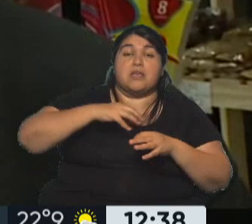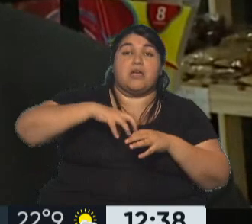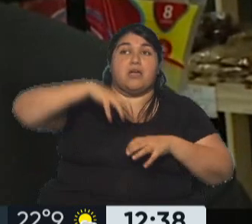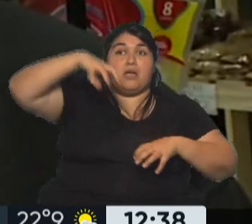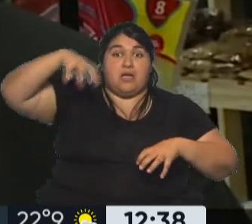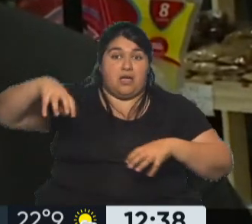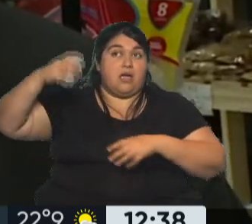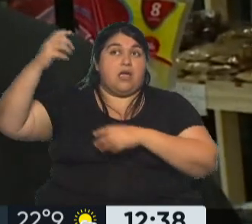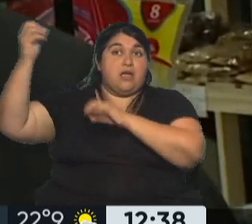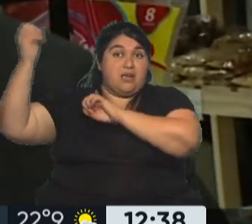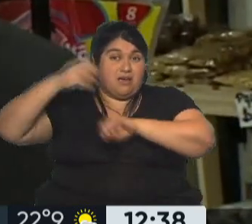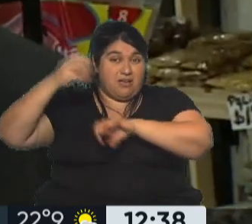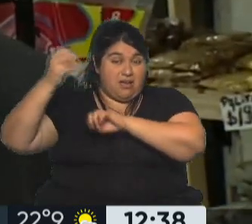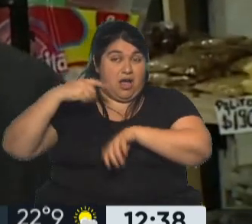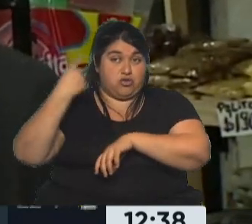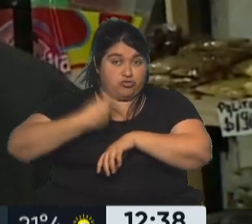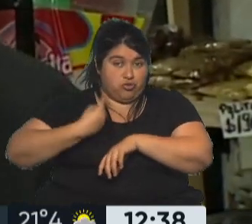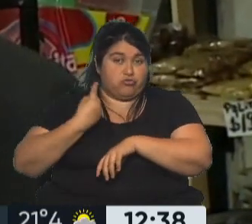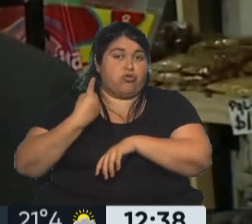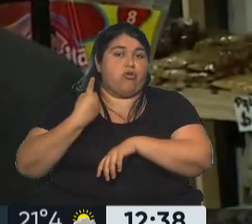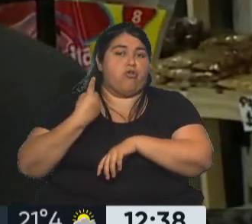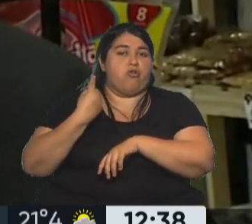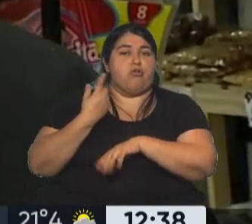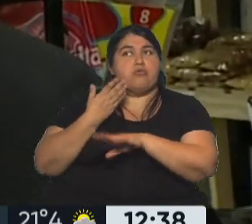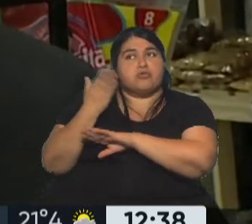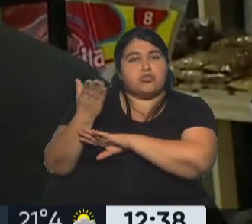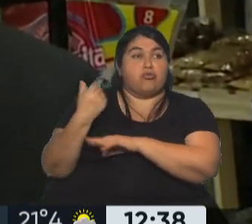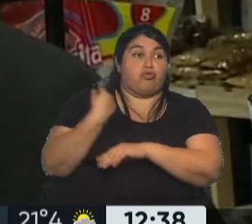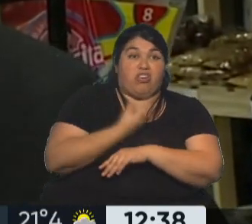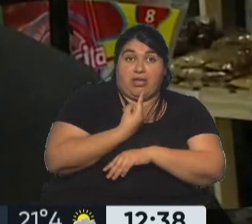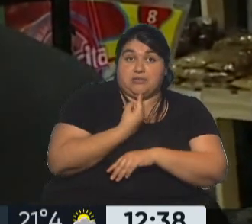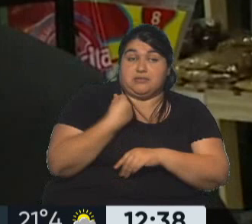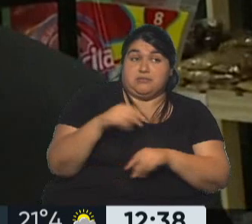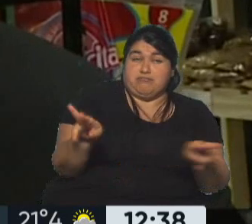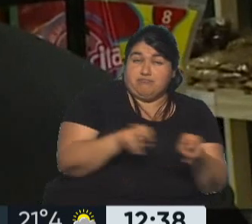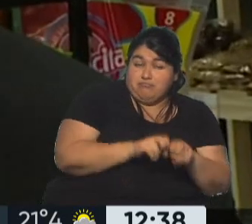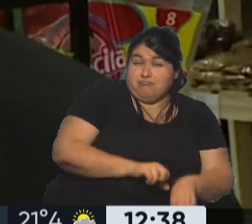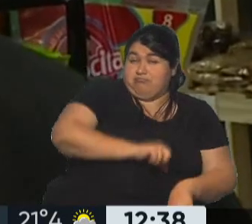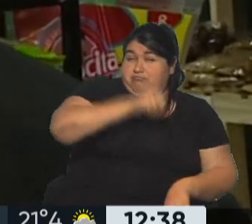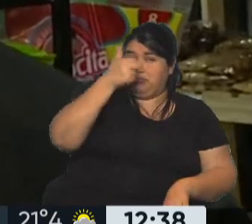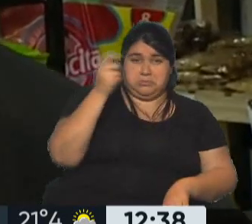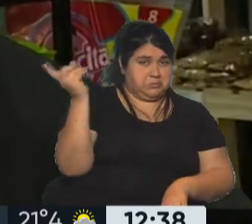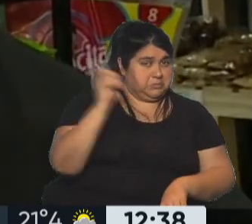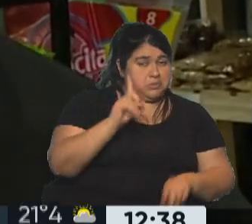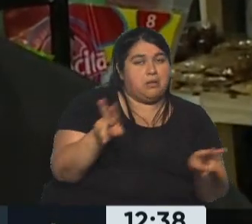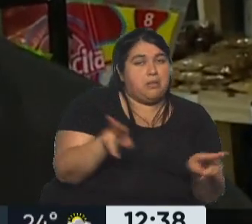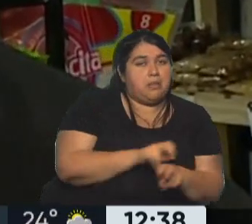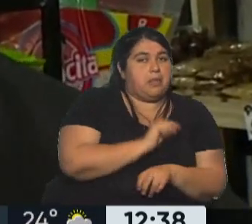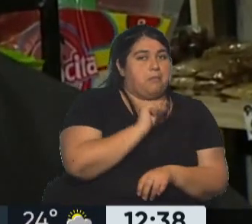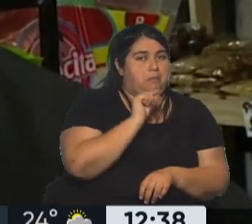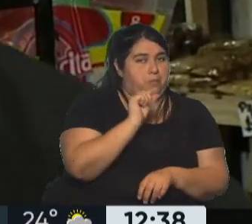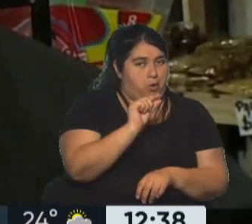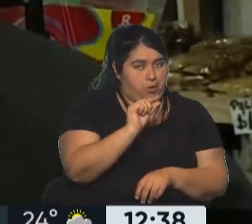que es el que más nos y nosotros tuvimos que restringir rentabilidad o sea nuestra responsabilidad es pequeña pero digamos que